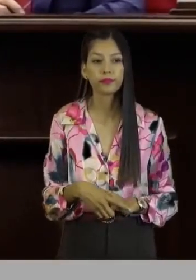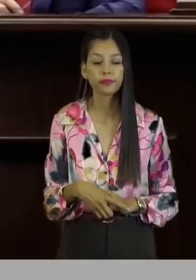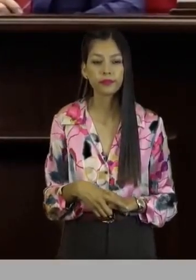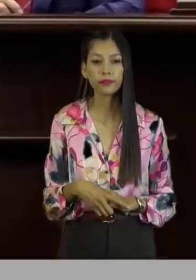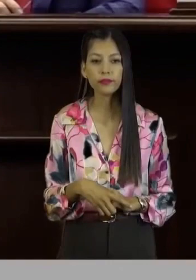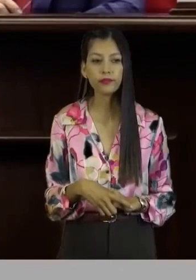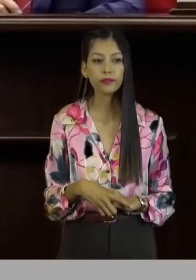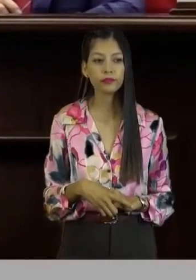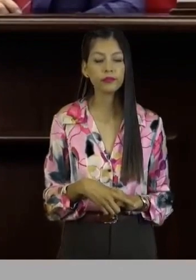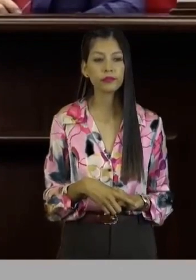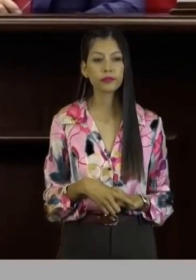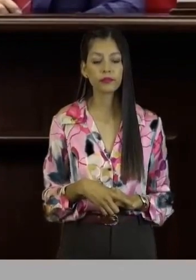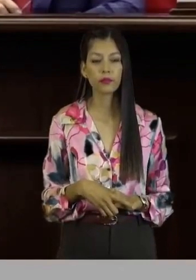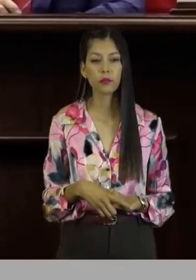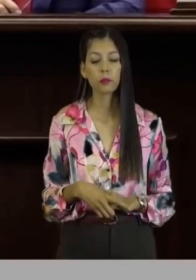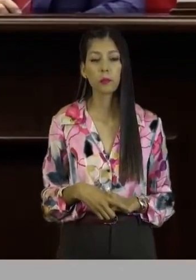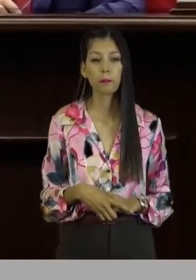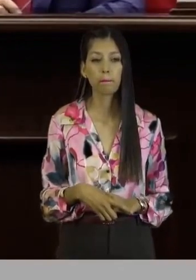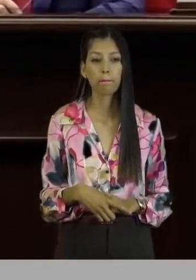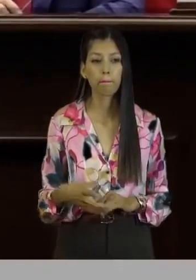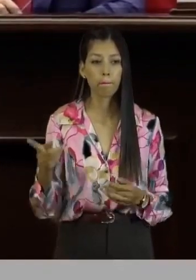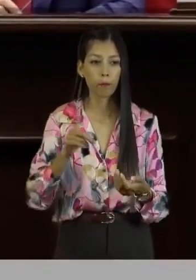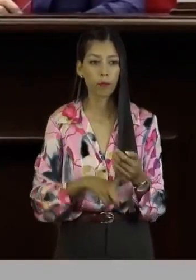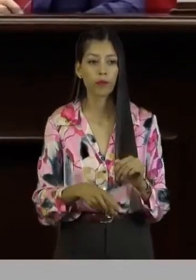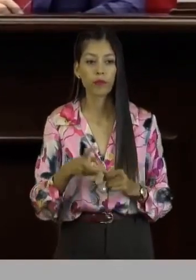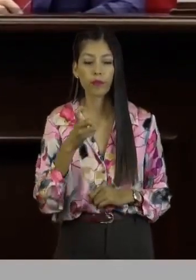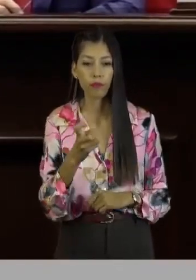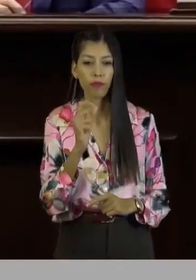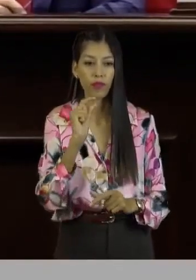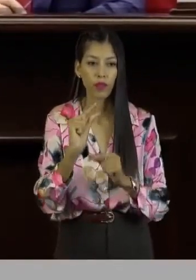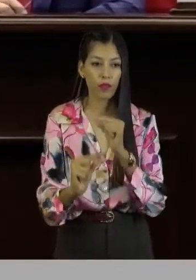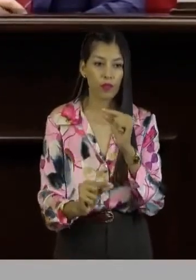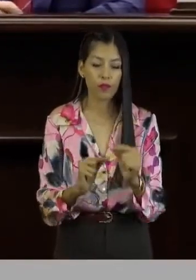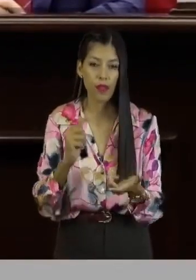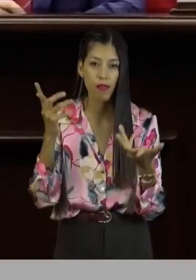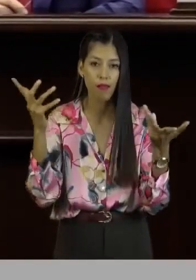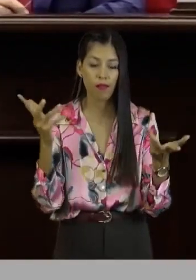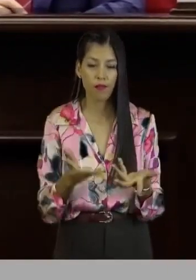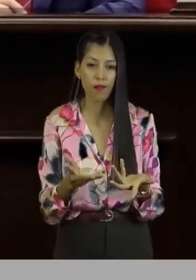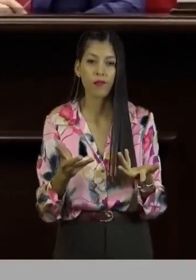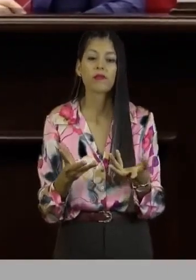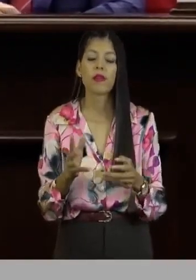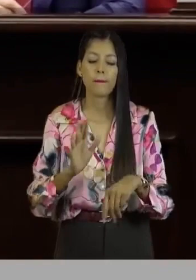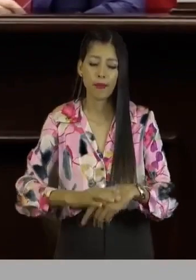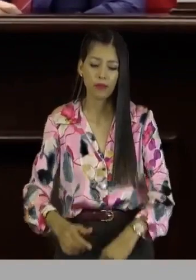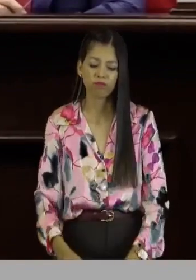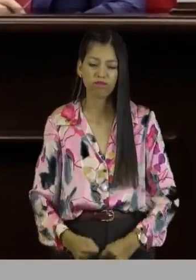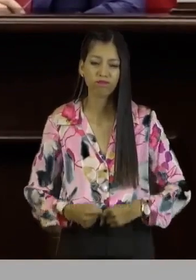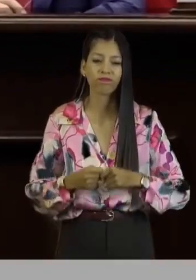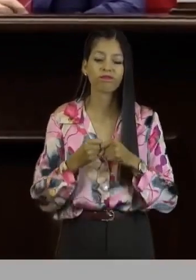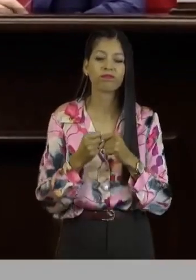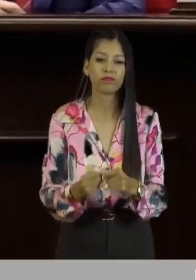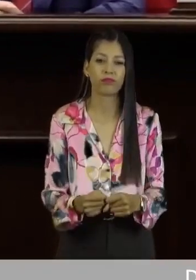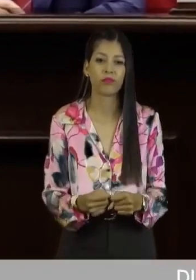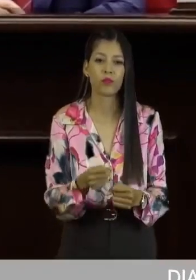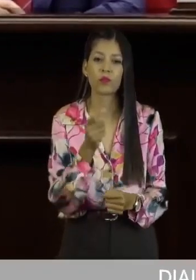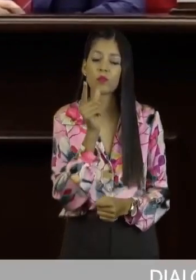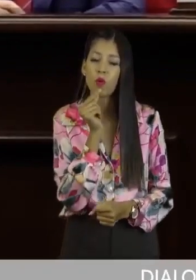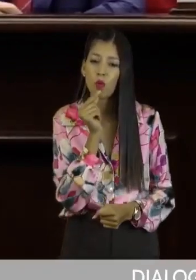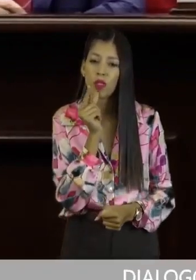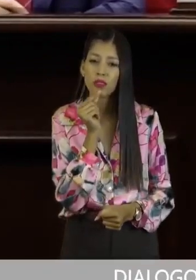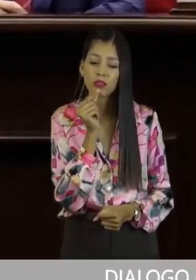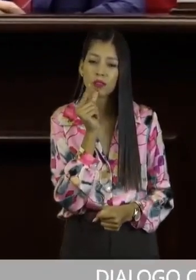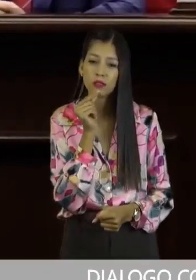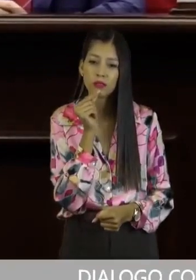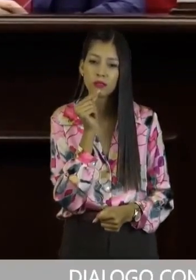que, derivado de ello, se van a ir creando o fortaleciendo las policías